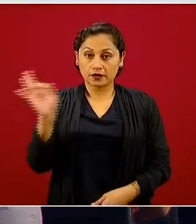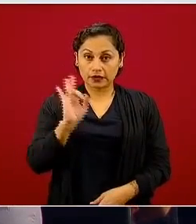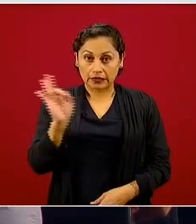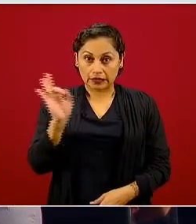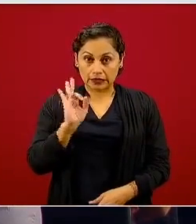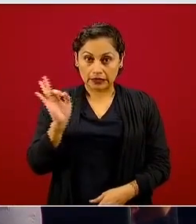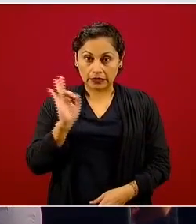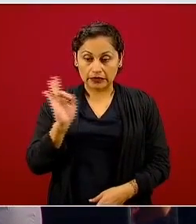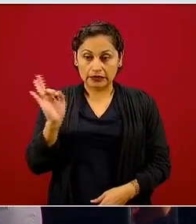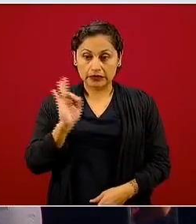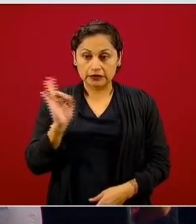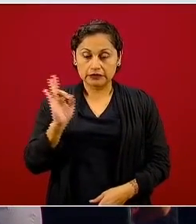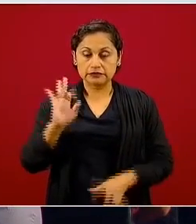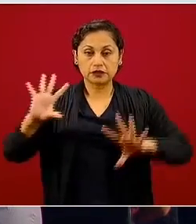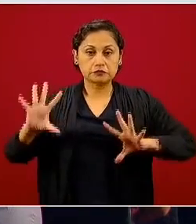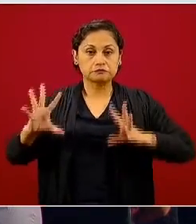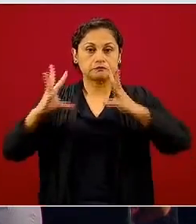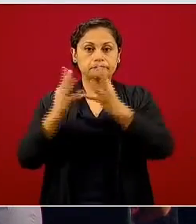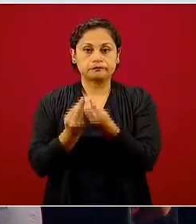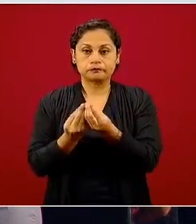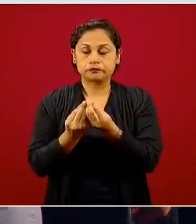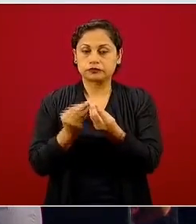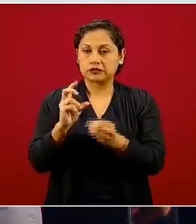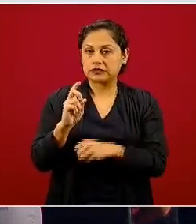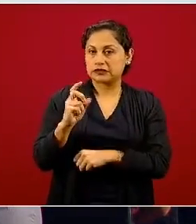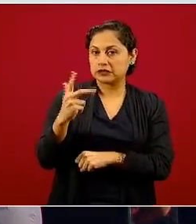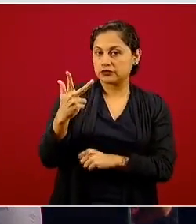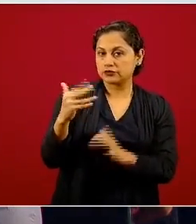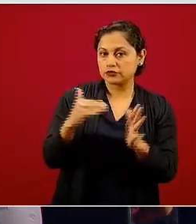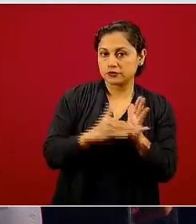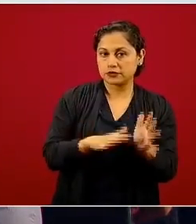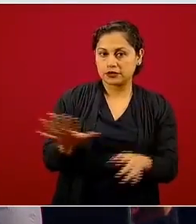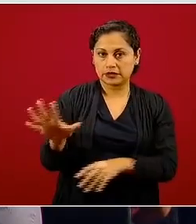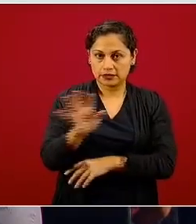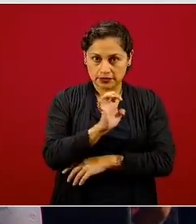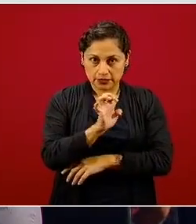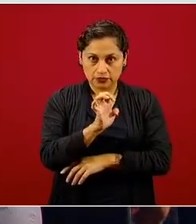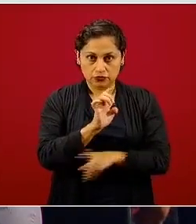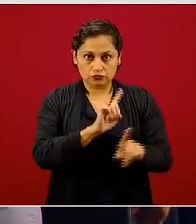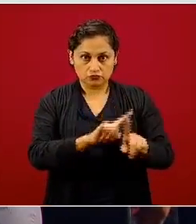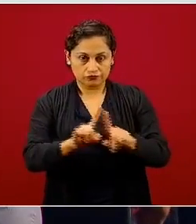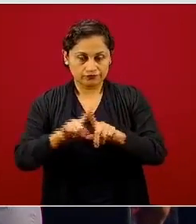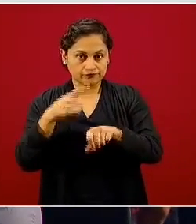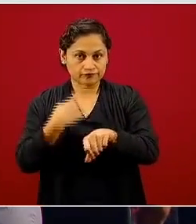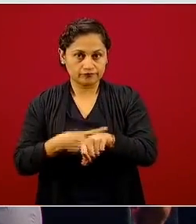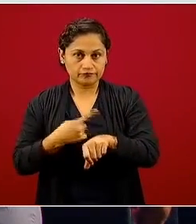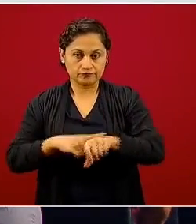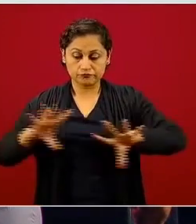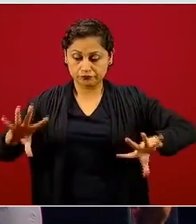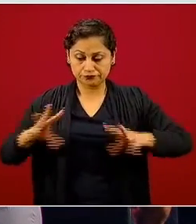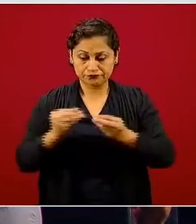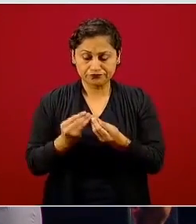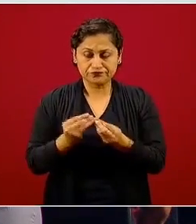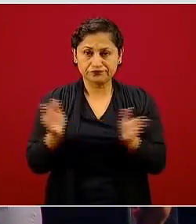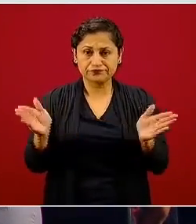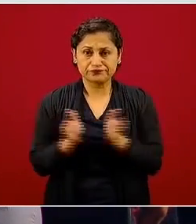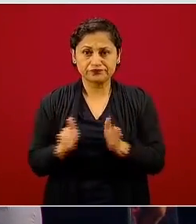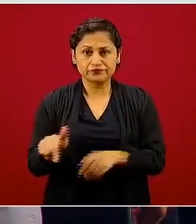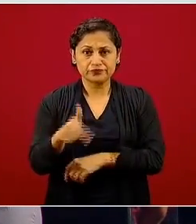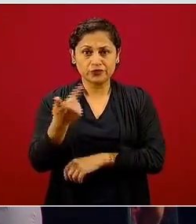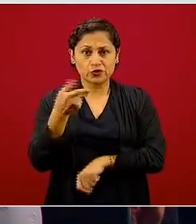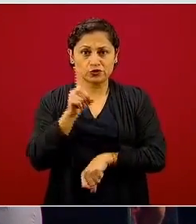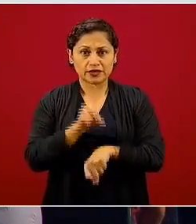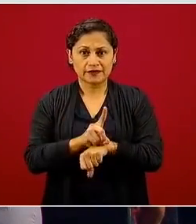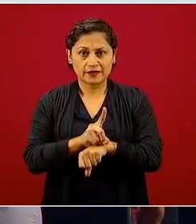estos 40,000 casos, casi 38,500 casos, en tan solo 12 días. Evidentemente